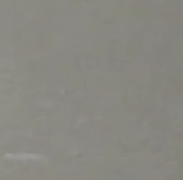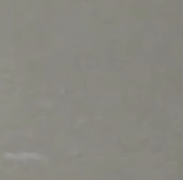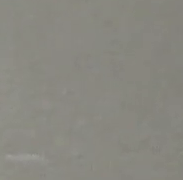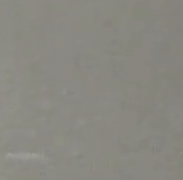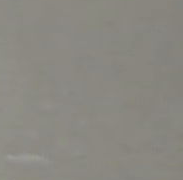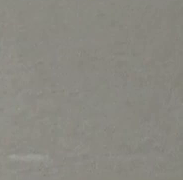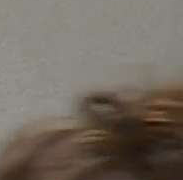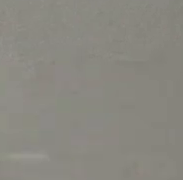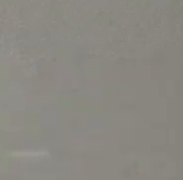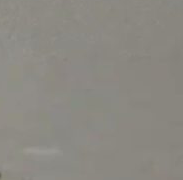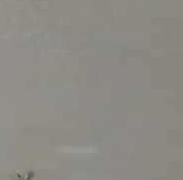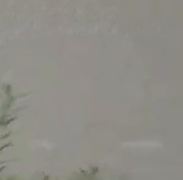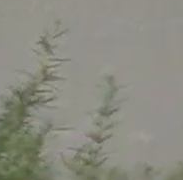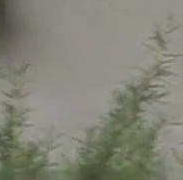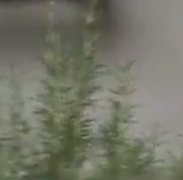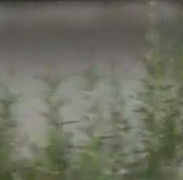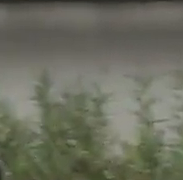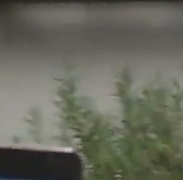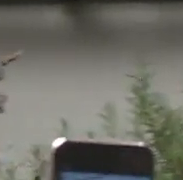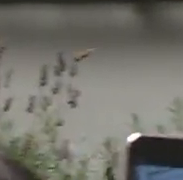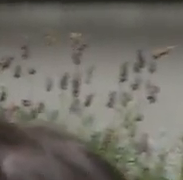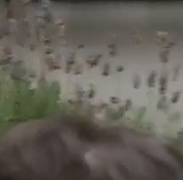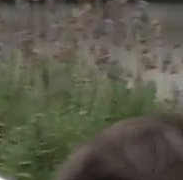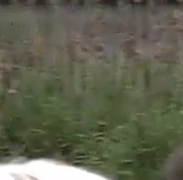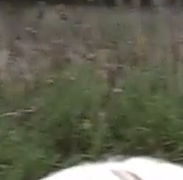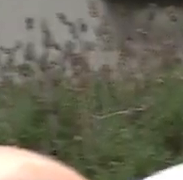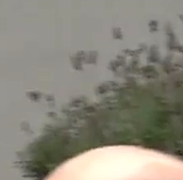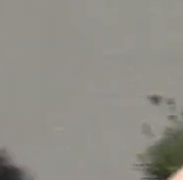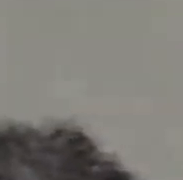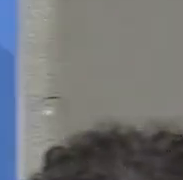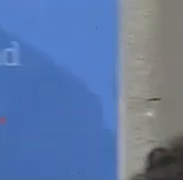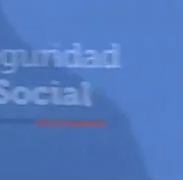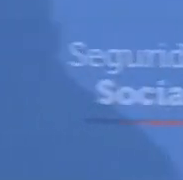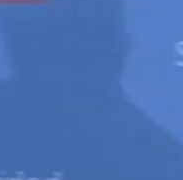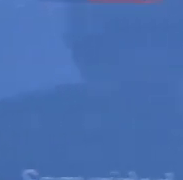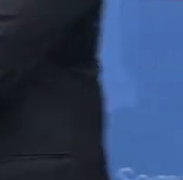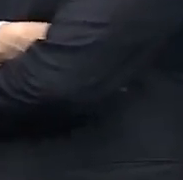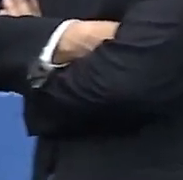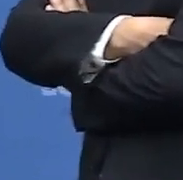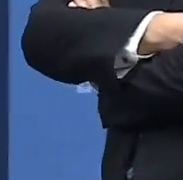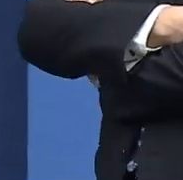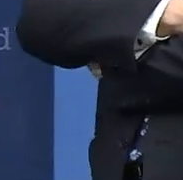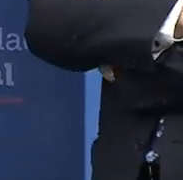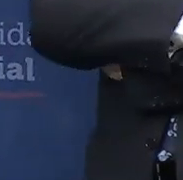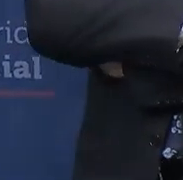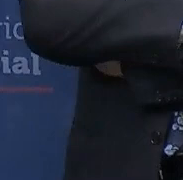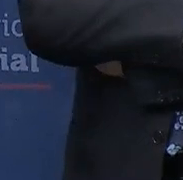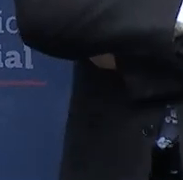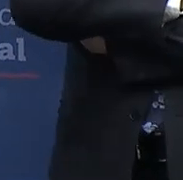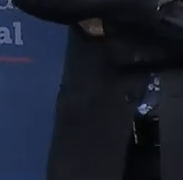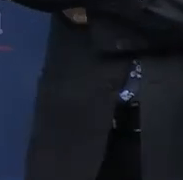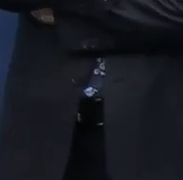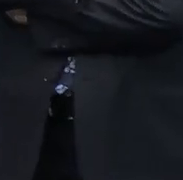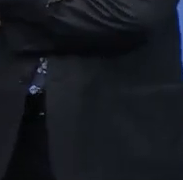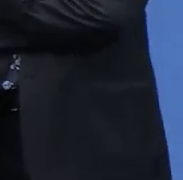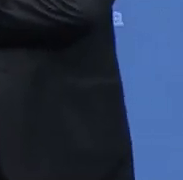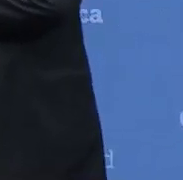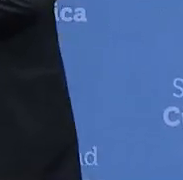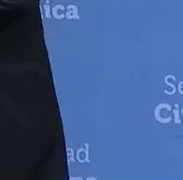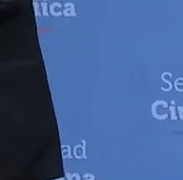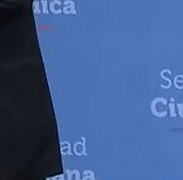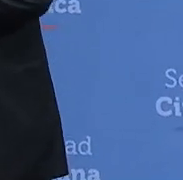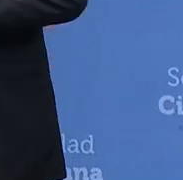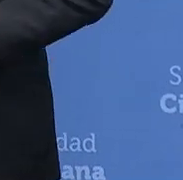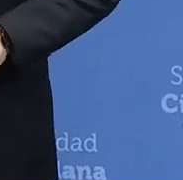ellos han defendido el principio democrático que se entiende que para la oposición es importante el tener una convención mixta donde existan expertos